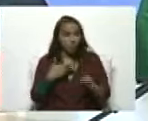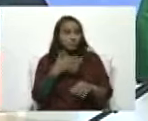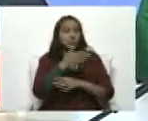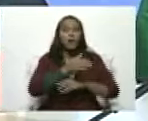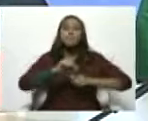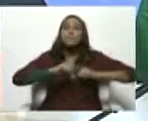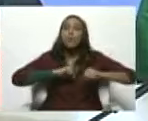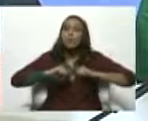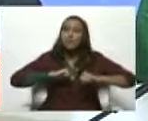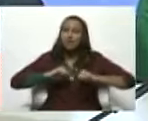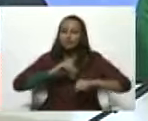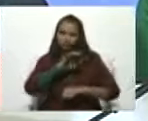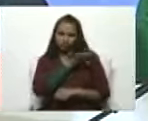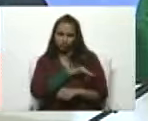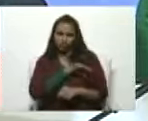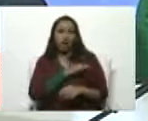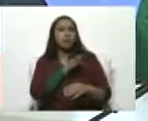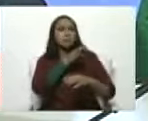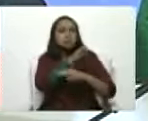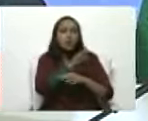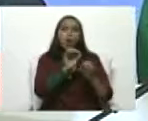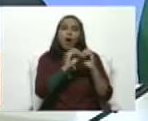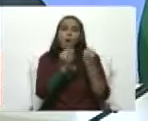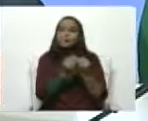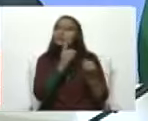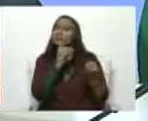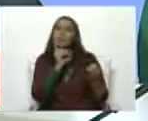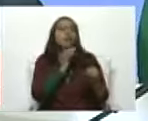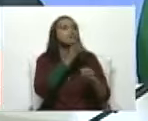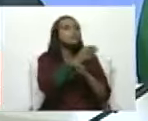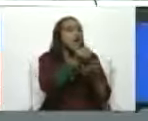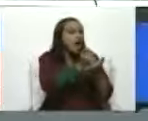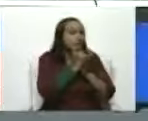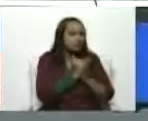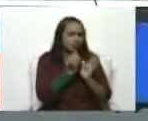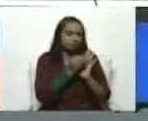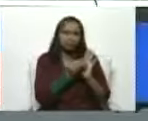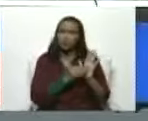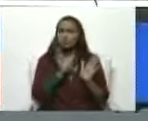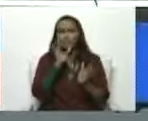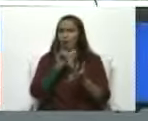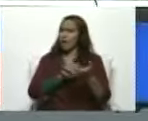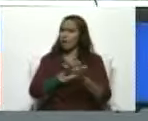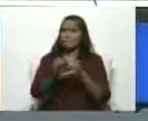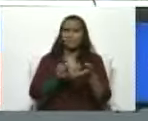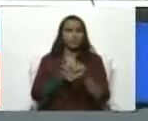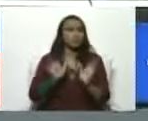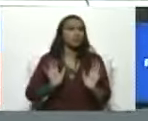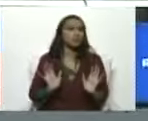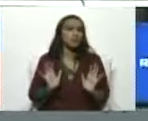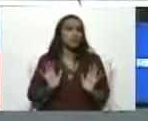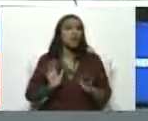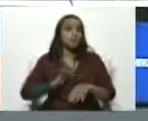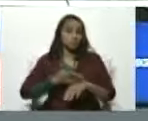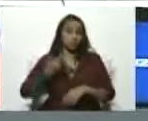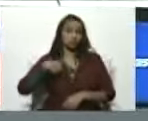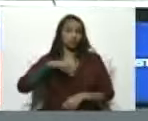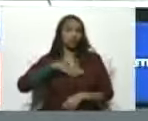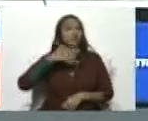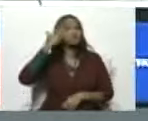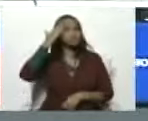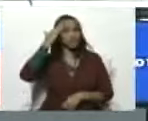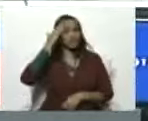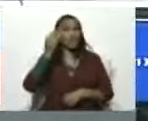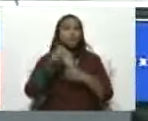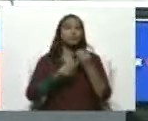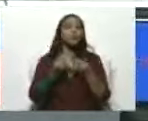poder registrarse, sin ningún tipo de problema, porque eso es nosotros tenemos nuestras medidas de seguridad, pero cualquier